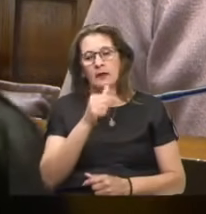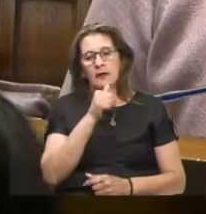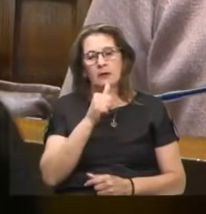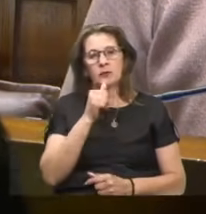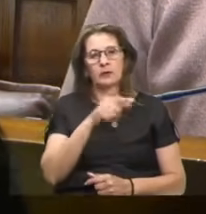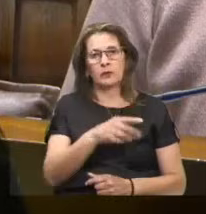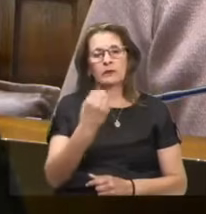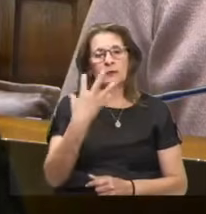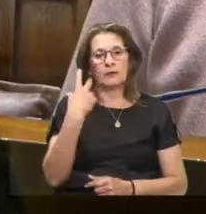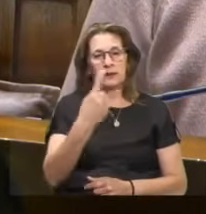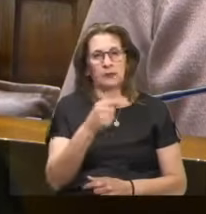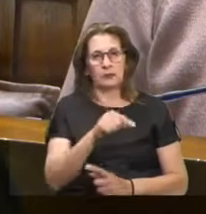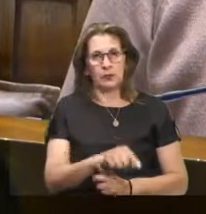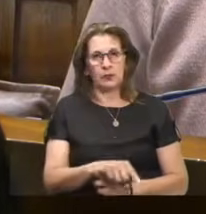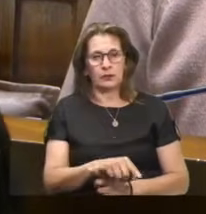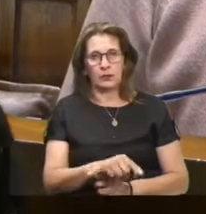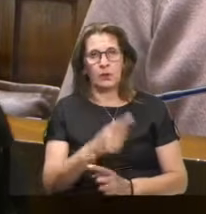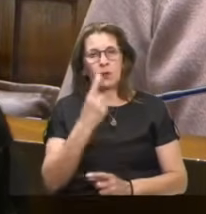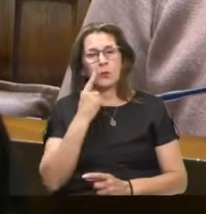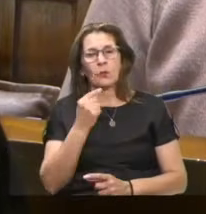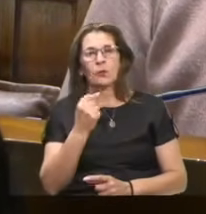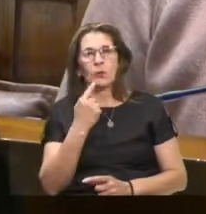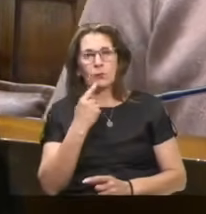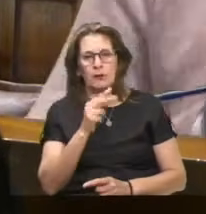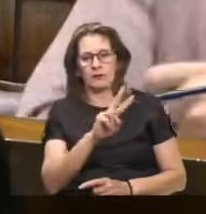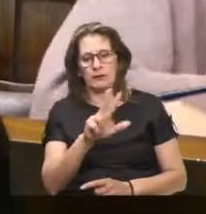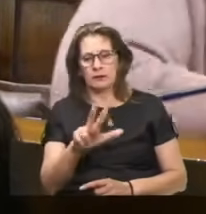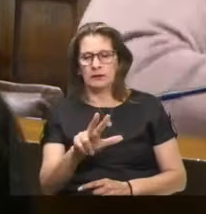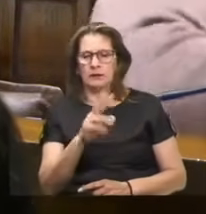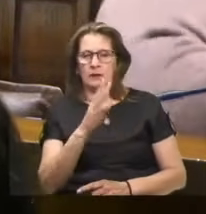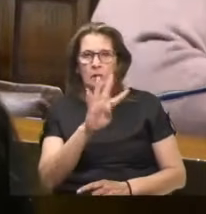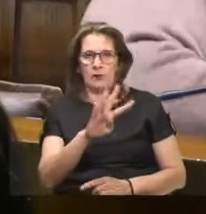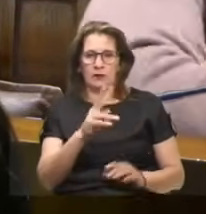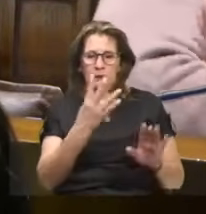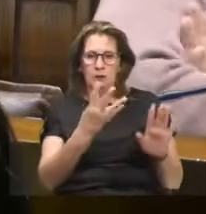del directorio número